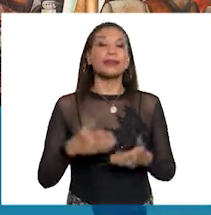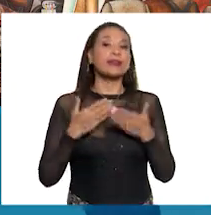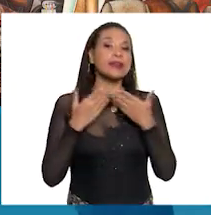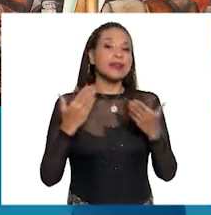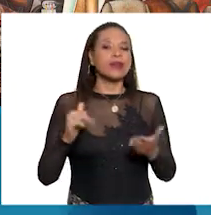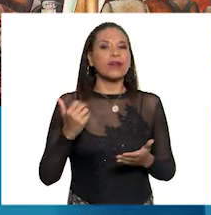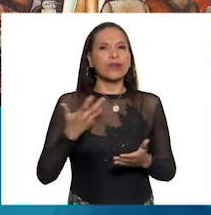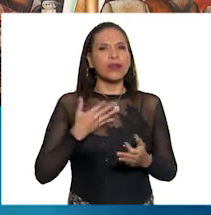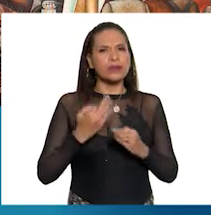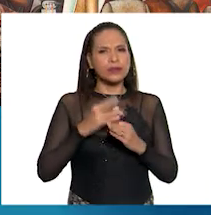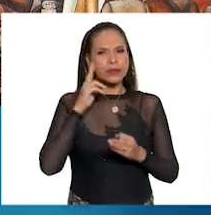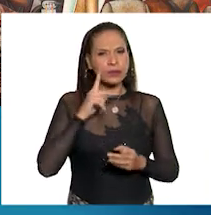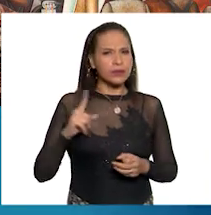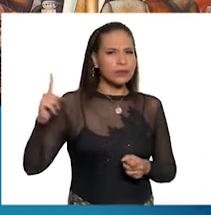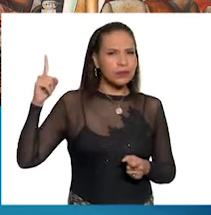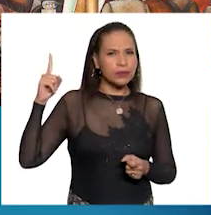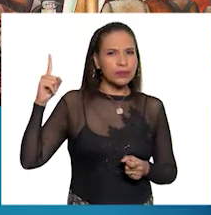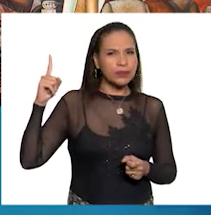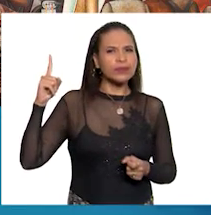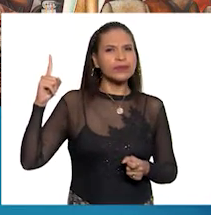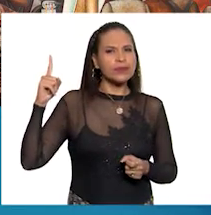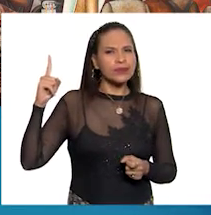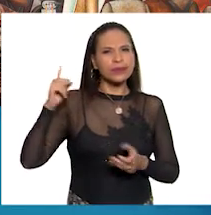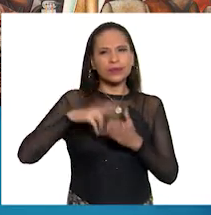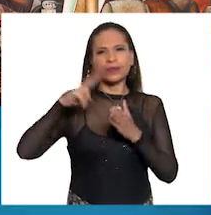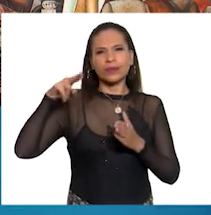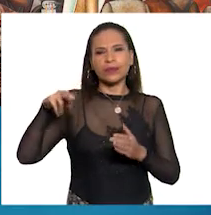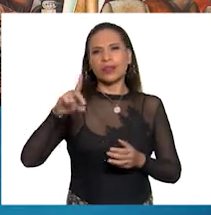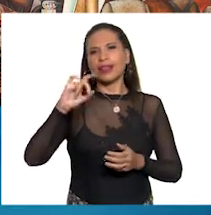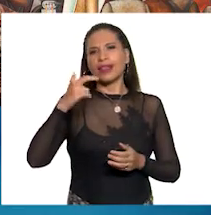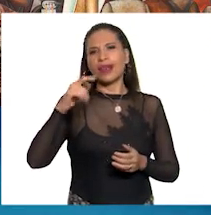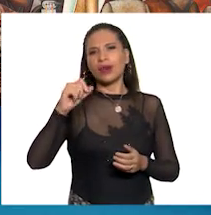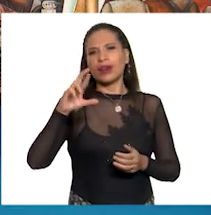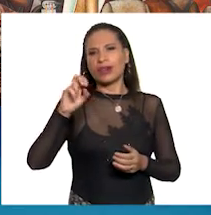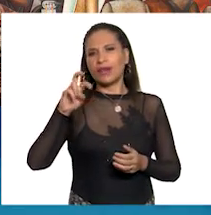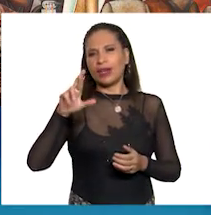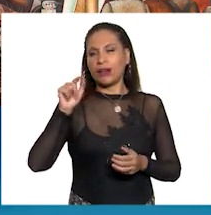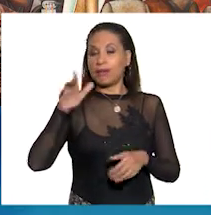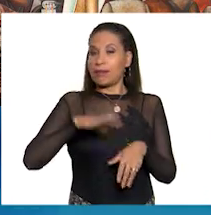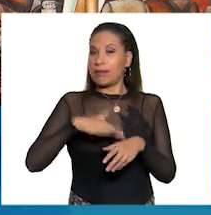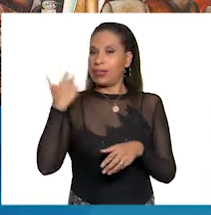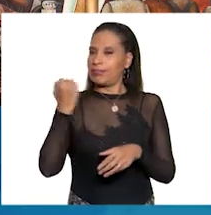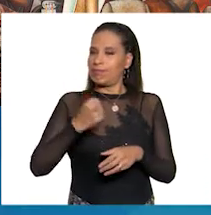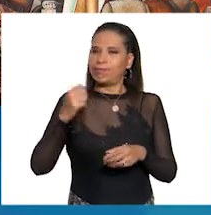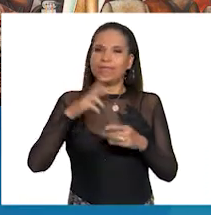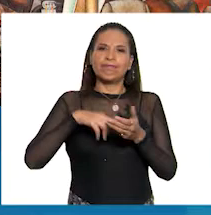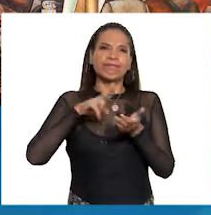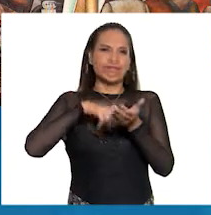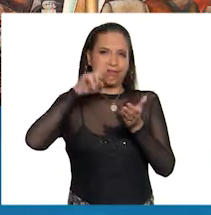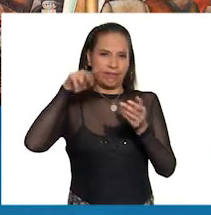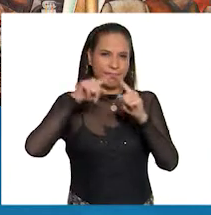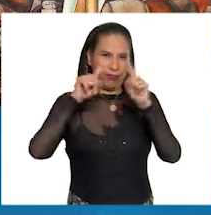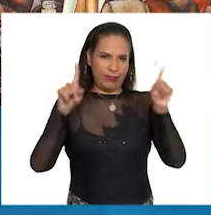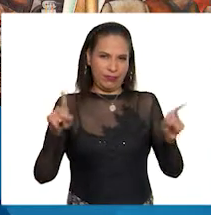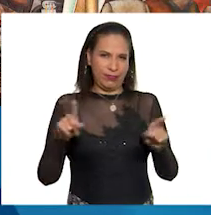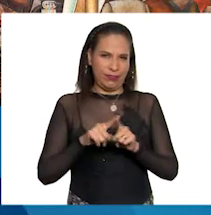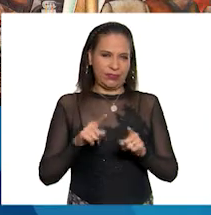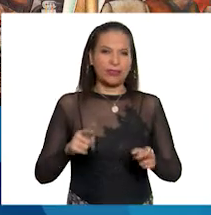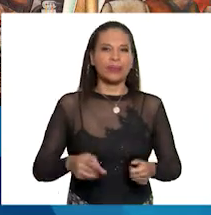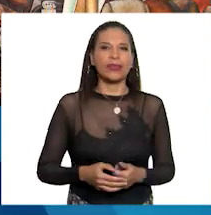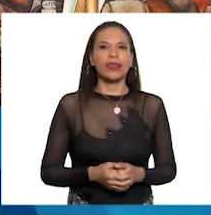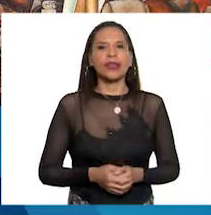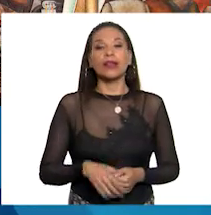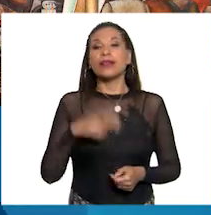Ahora, la obra que estamos viendo es un mural que pintó Diego Rivera, otro de los más célebres representantes de este movimiento.